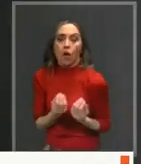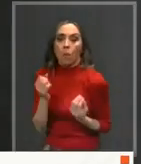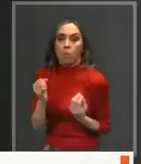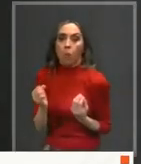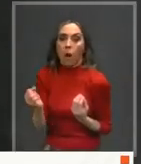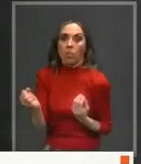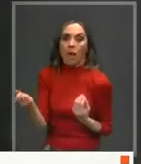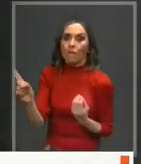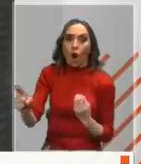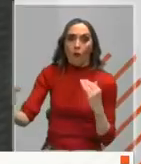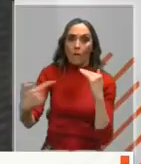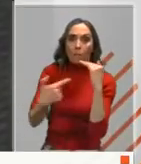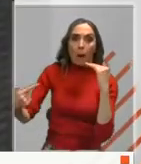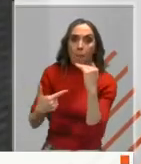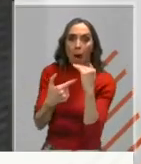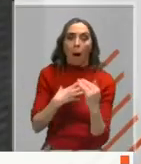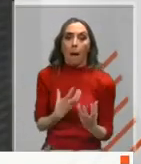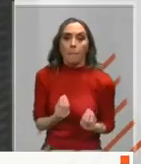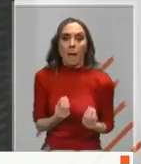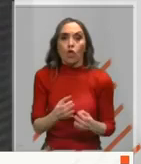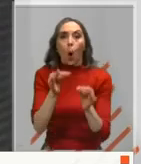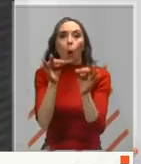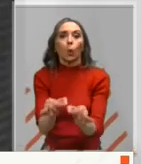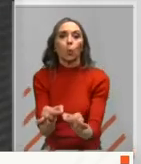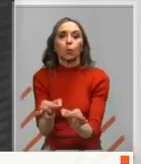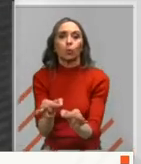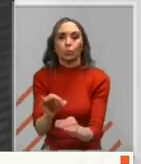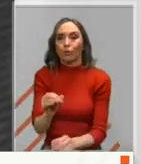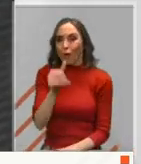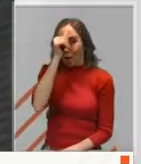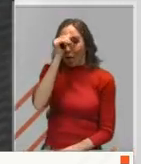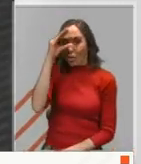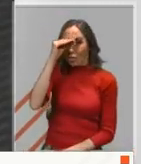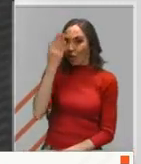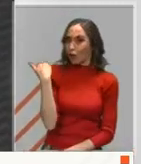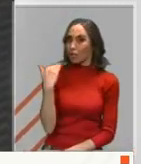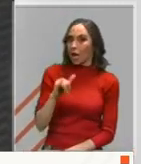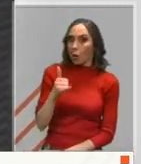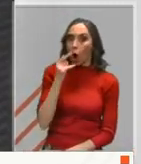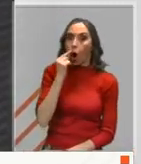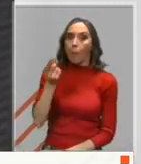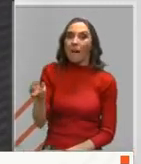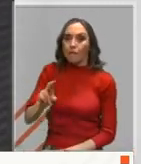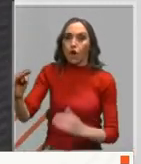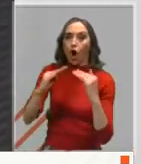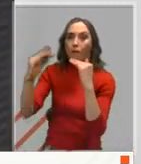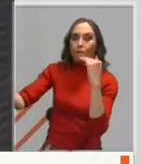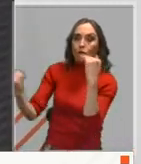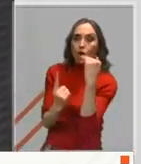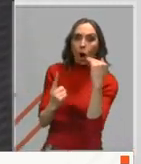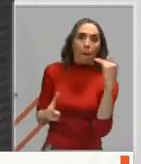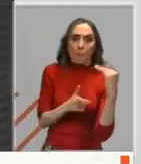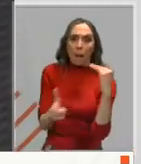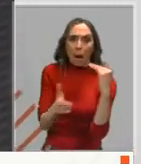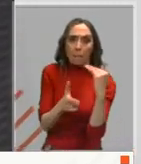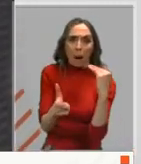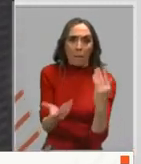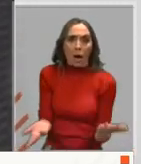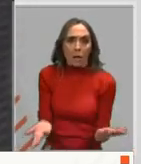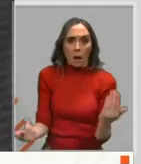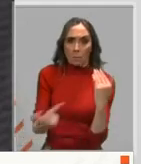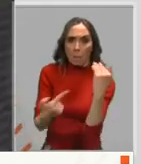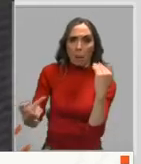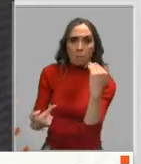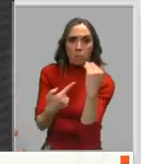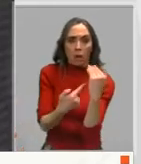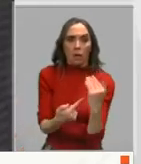esas balas. Y ese miedo se cumplió la noche de este jueves, el sujeto volvió y con todo. Ya esto ya pasa más